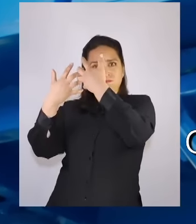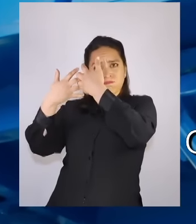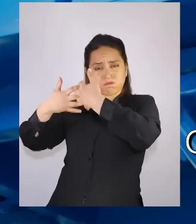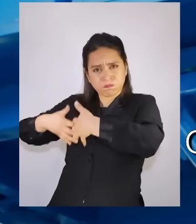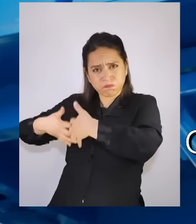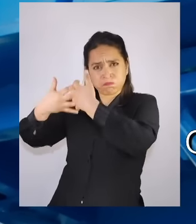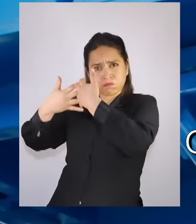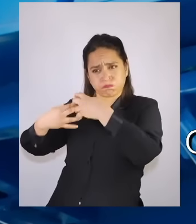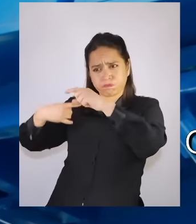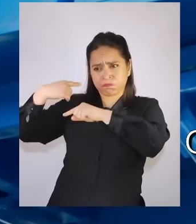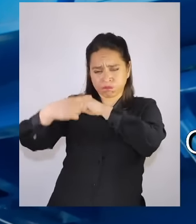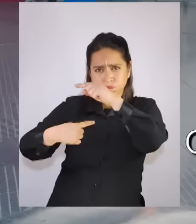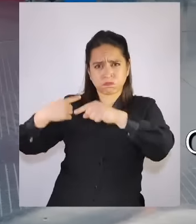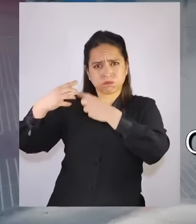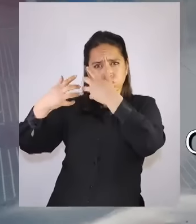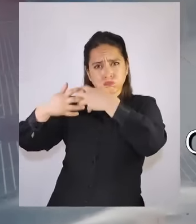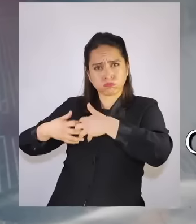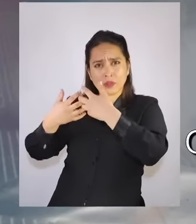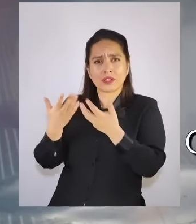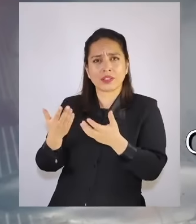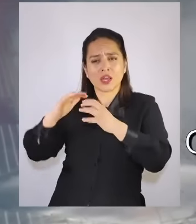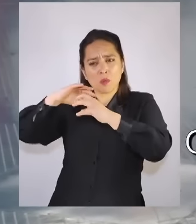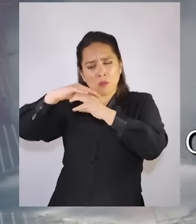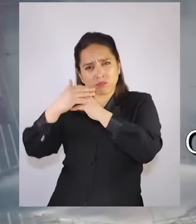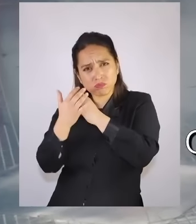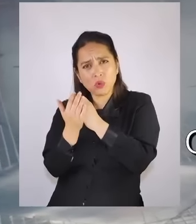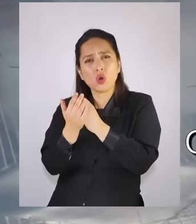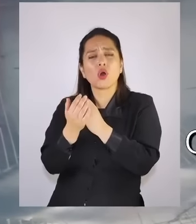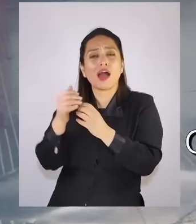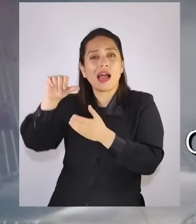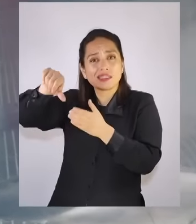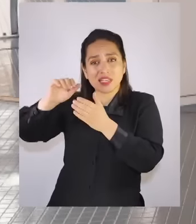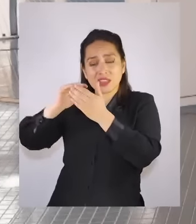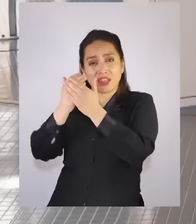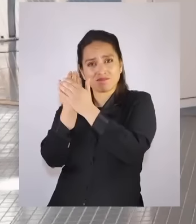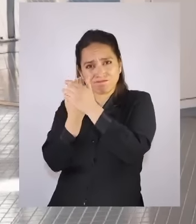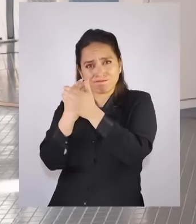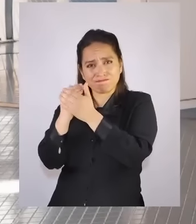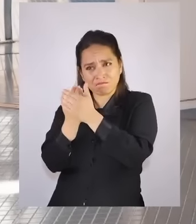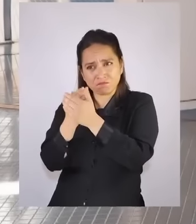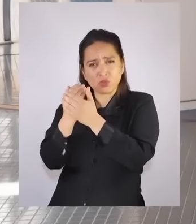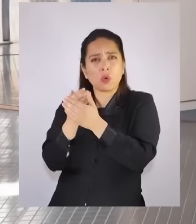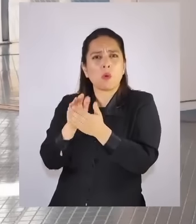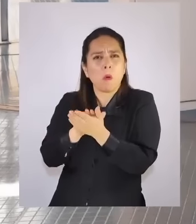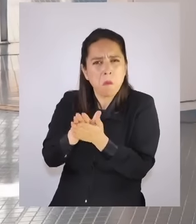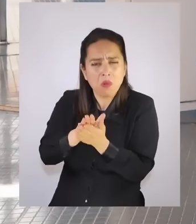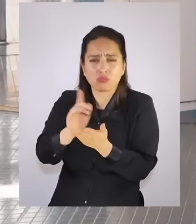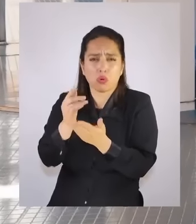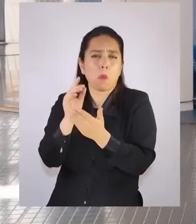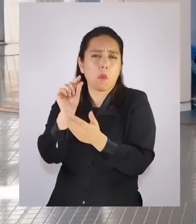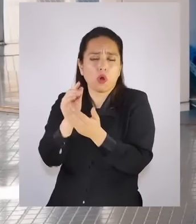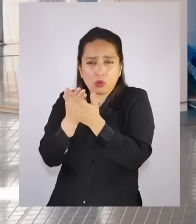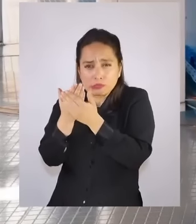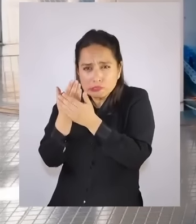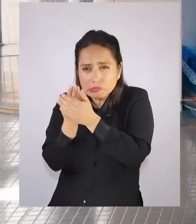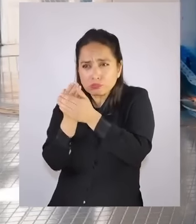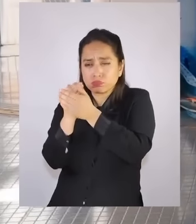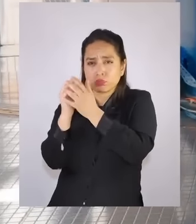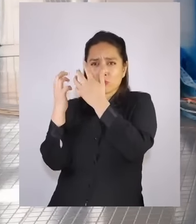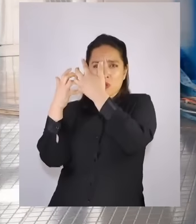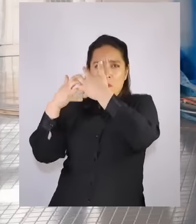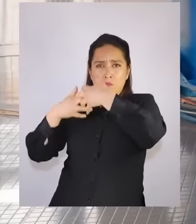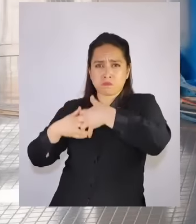que básicamente es una película de aceite que está entre dos superficies metálicas de muy poco roce, por lo cual esta